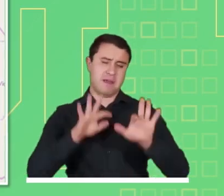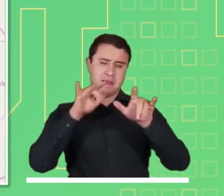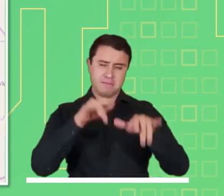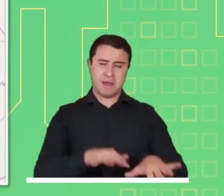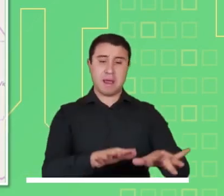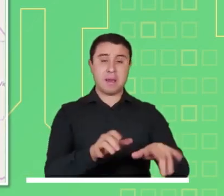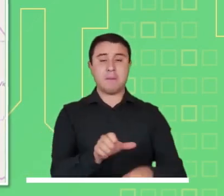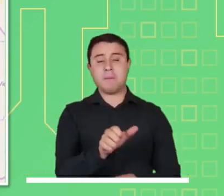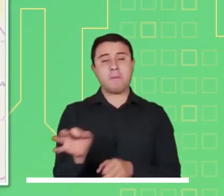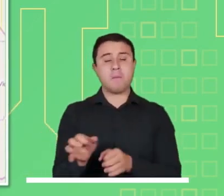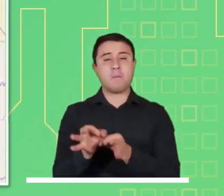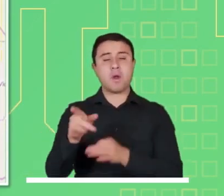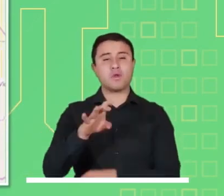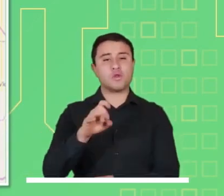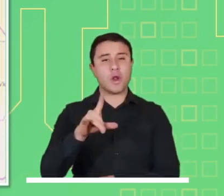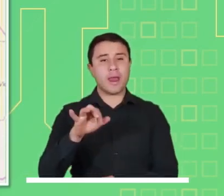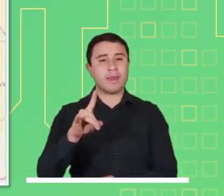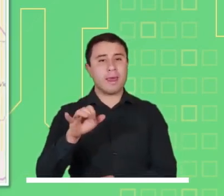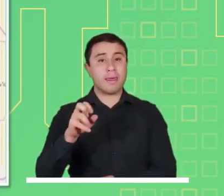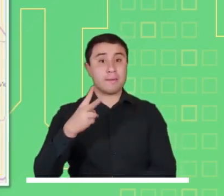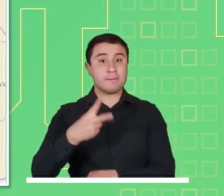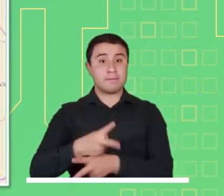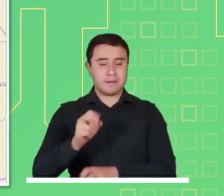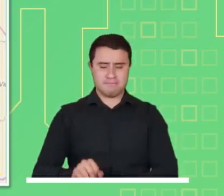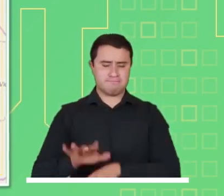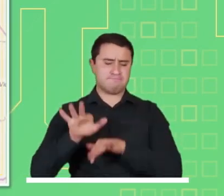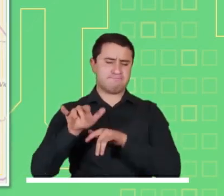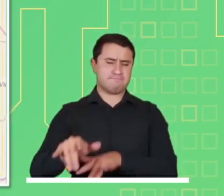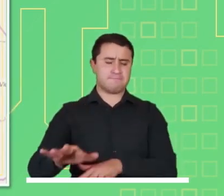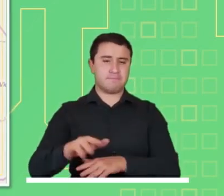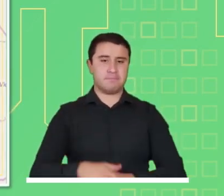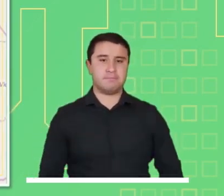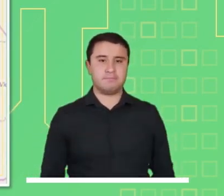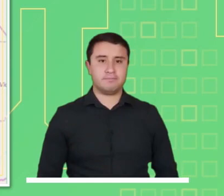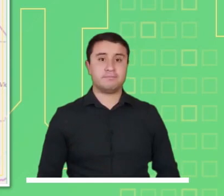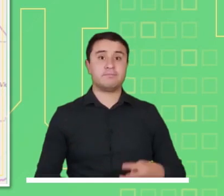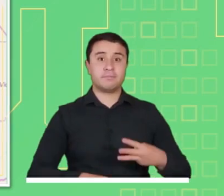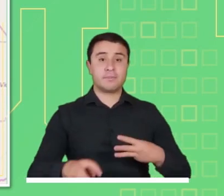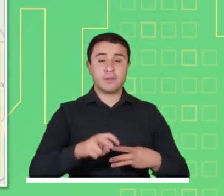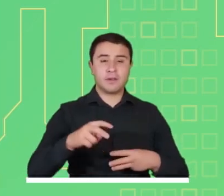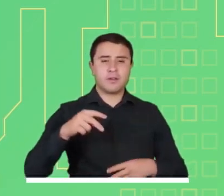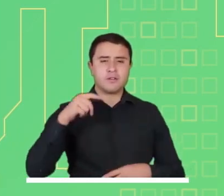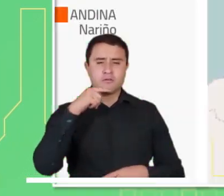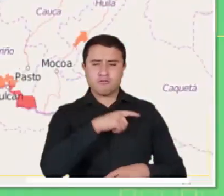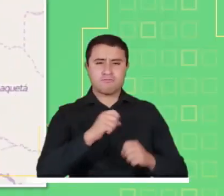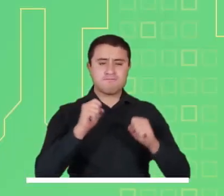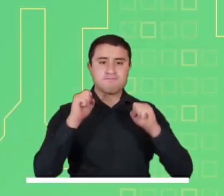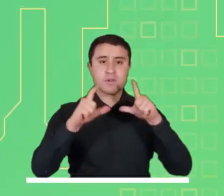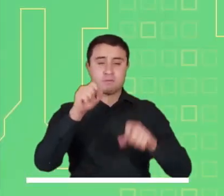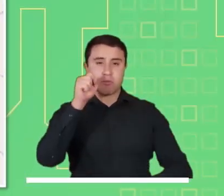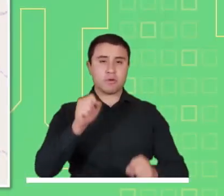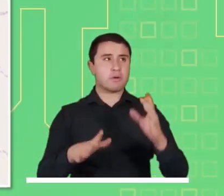Santander. Probabilidad de crecientes súbitas en los arroyos de Barranquilla y Soledad.